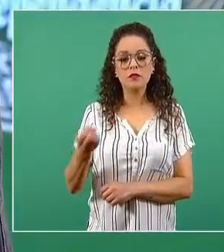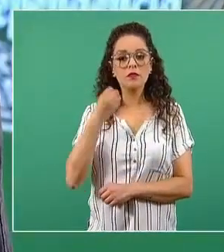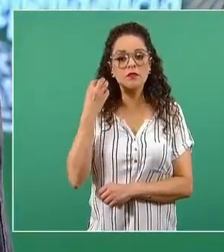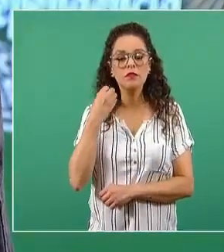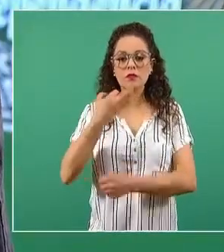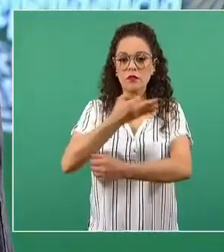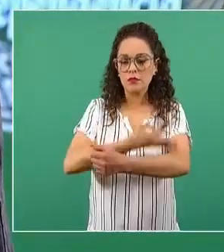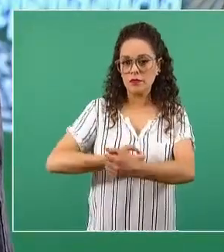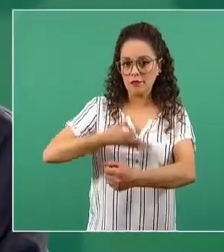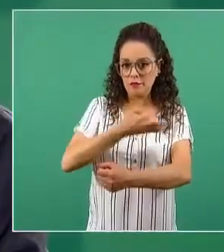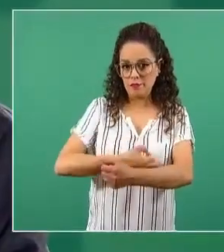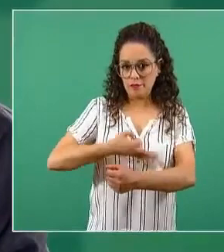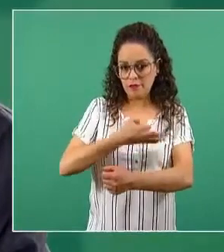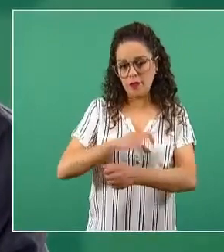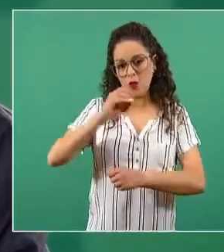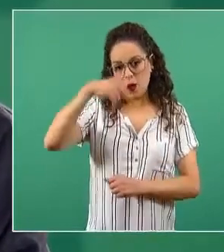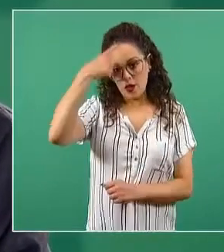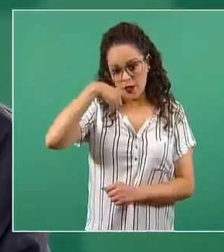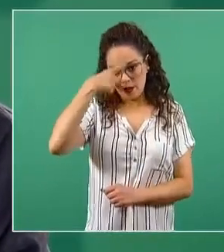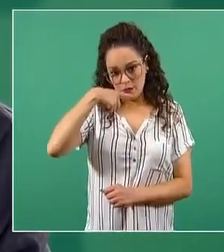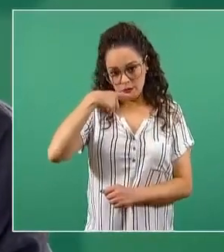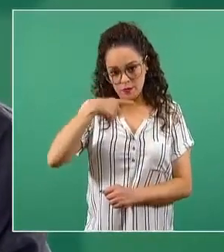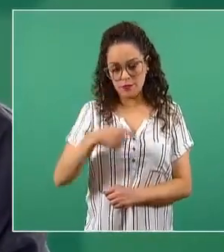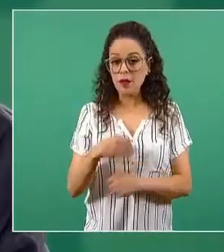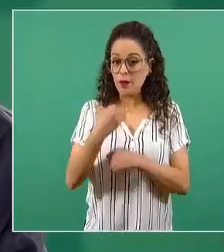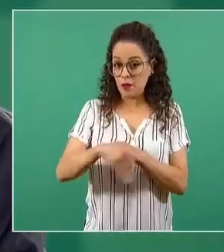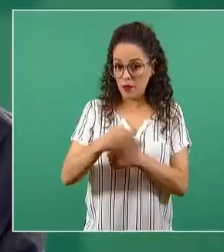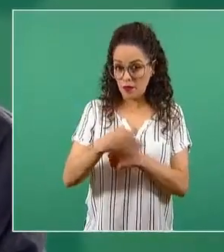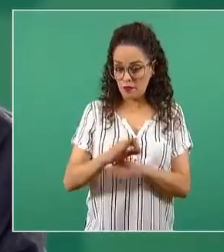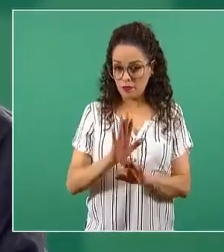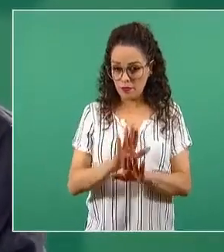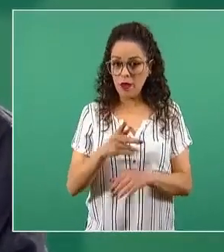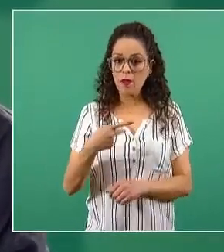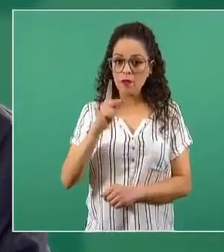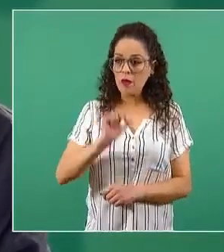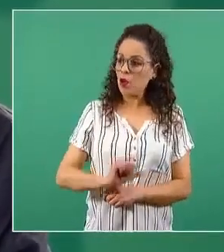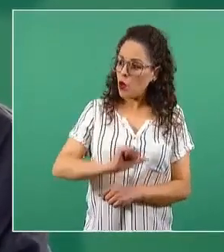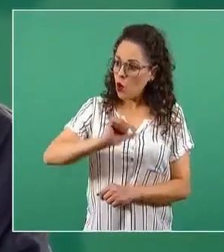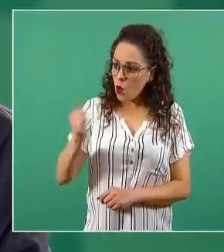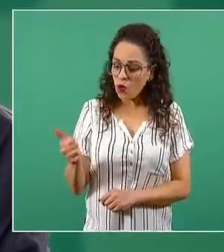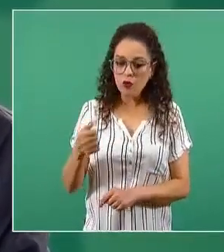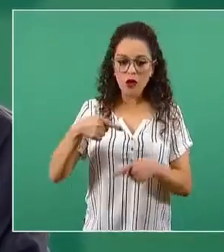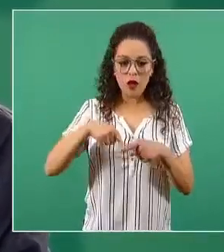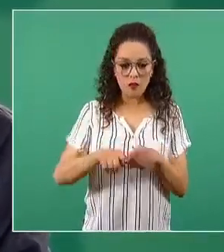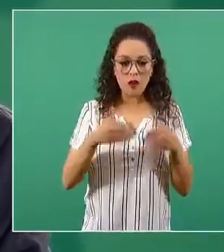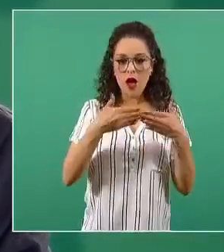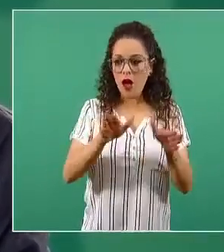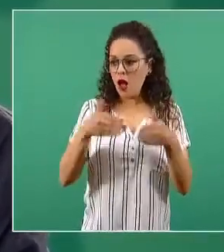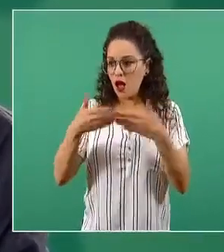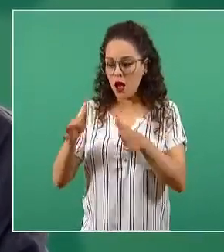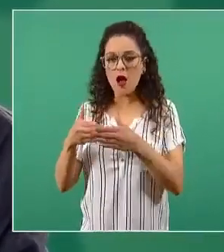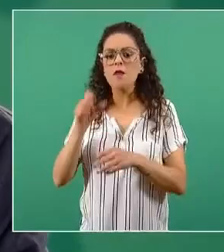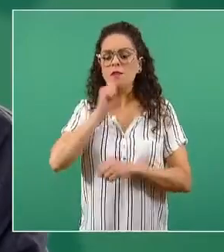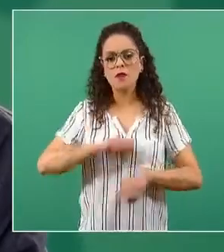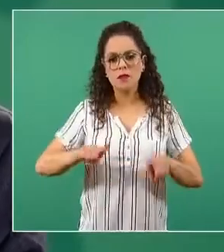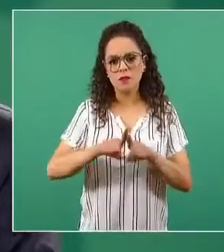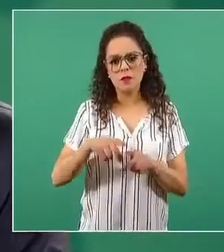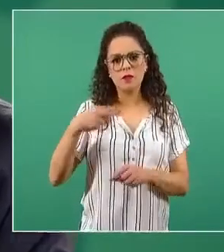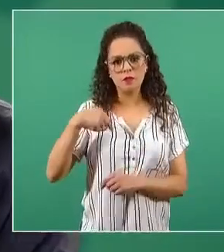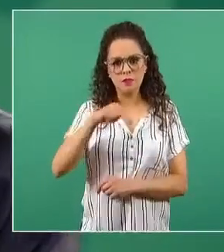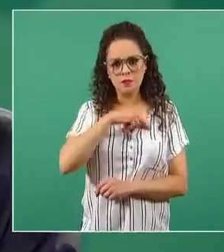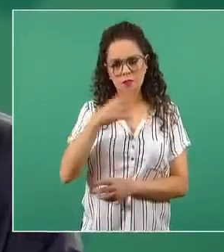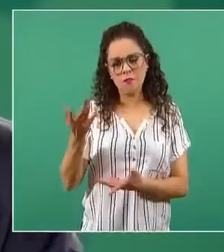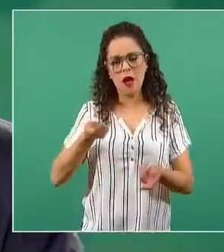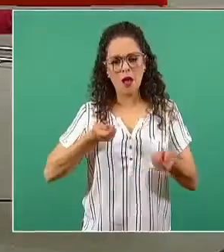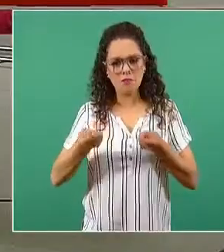nocturna, por el momento. Pero quedan abiertos otros espacios que estaremos conduciendo, a lo